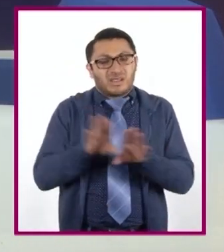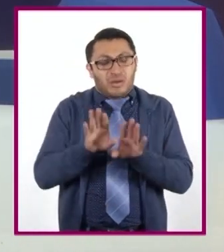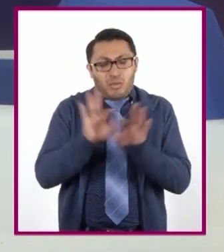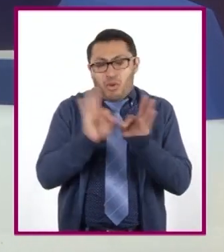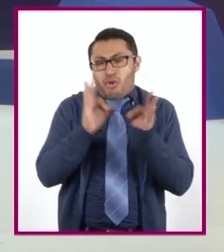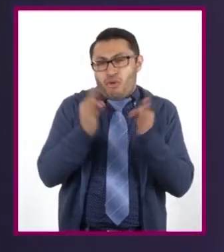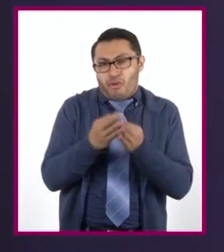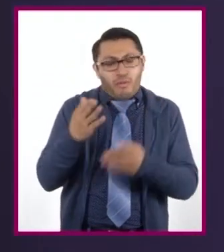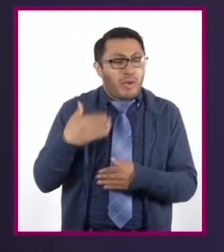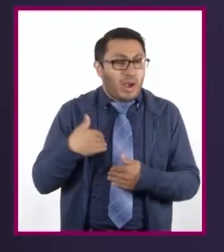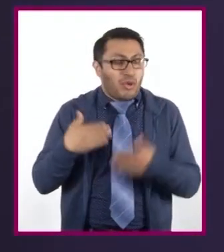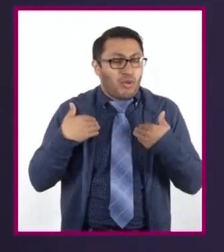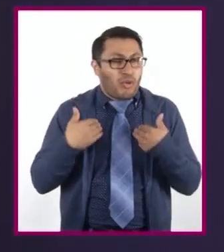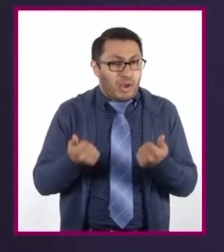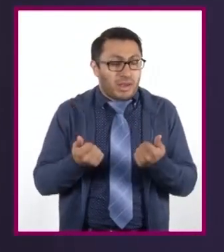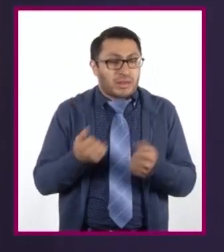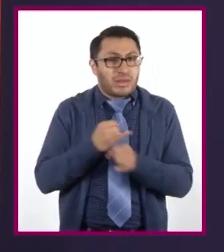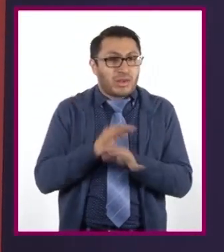mundo.